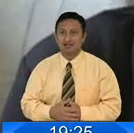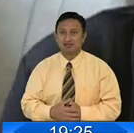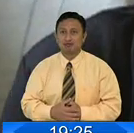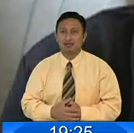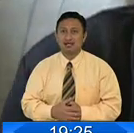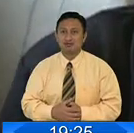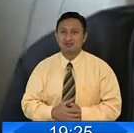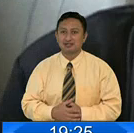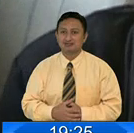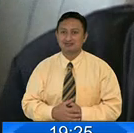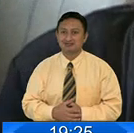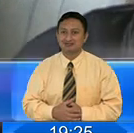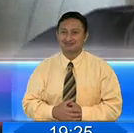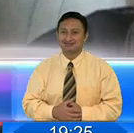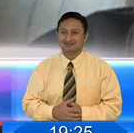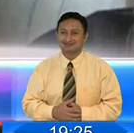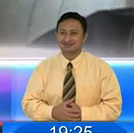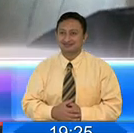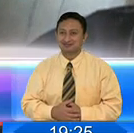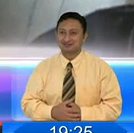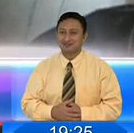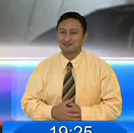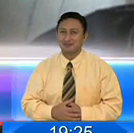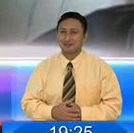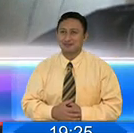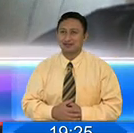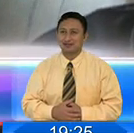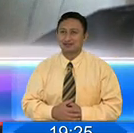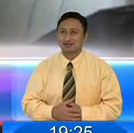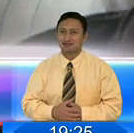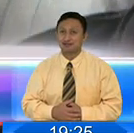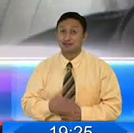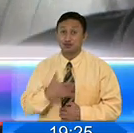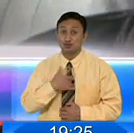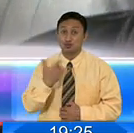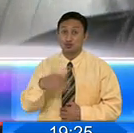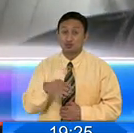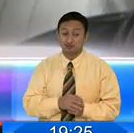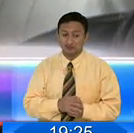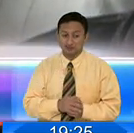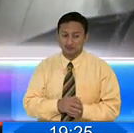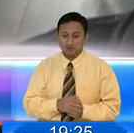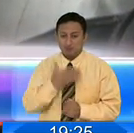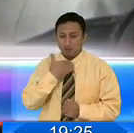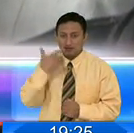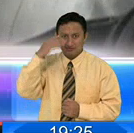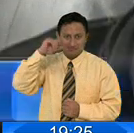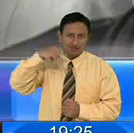Yo estuve al punto de matarme,